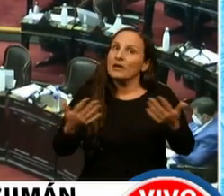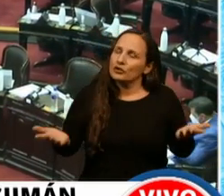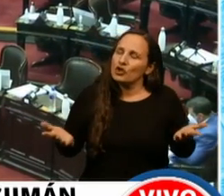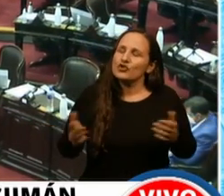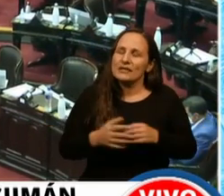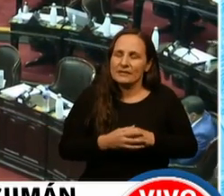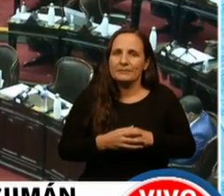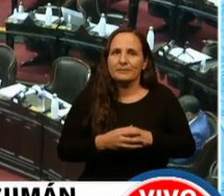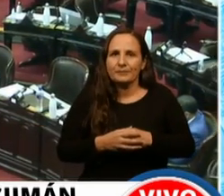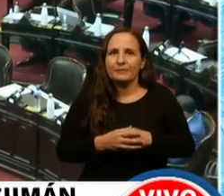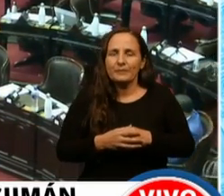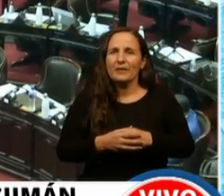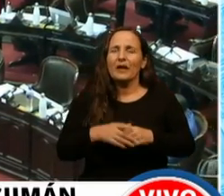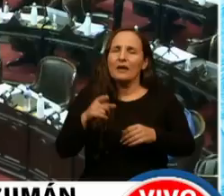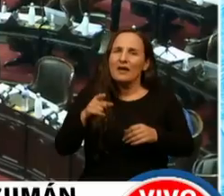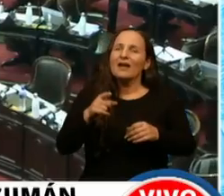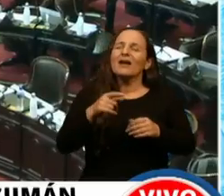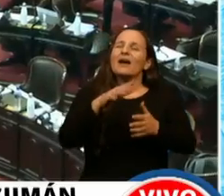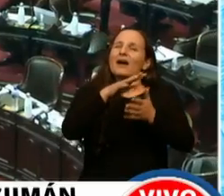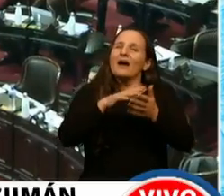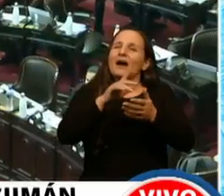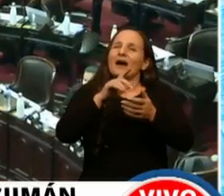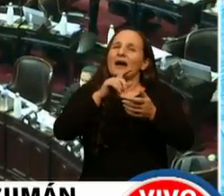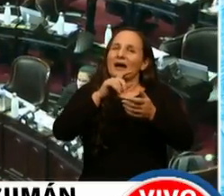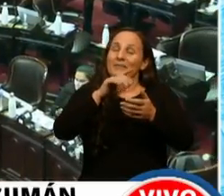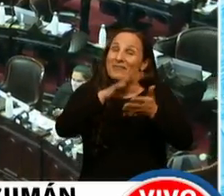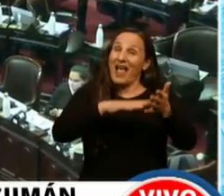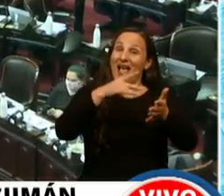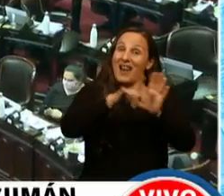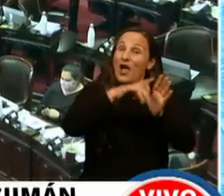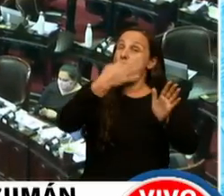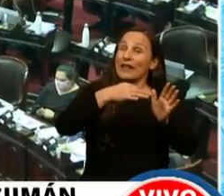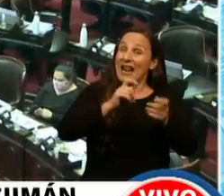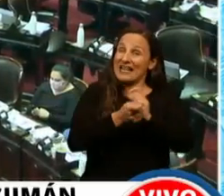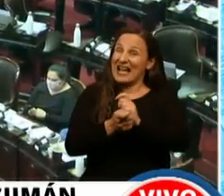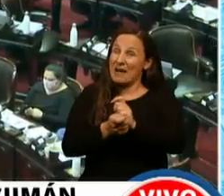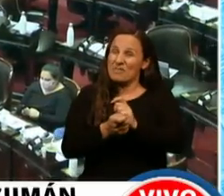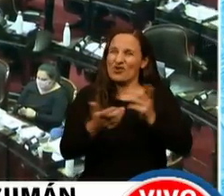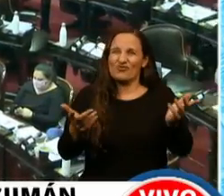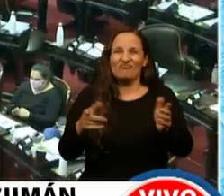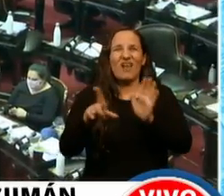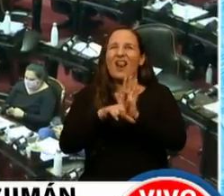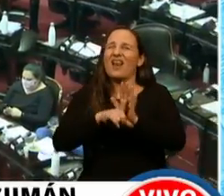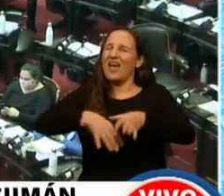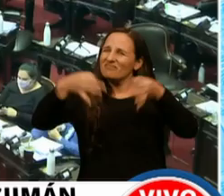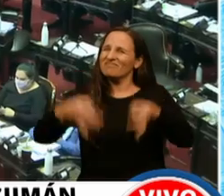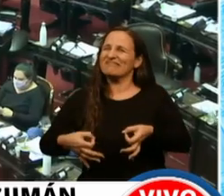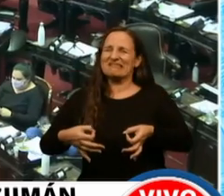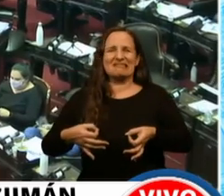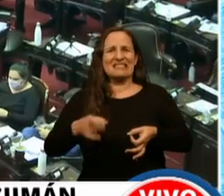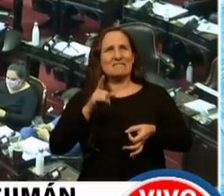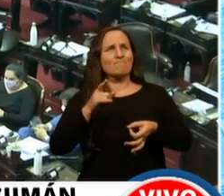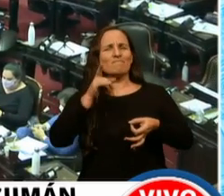presidente que con los cambios que se ha producido a la ley original se ha transformado en una época seria en una ley